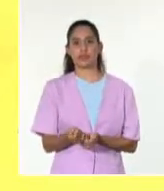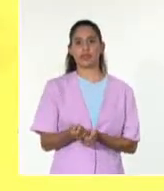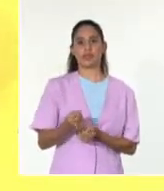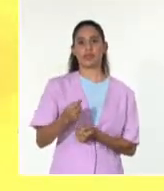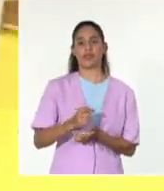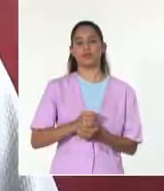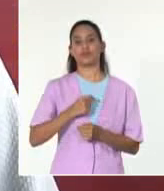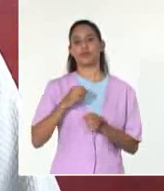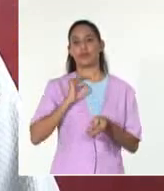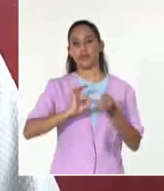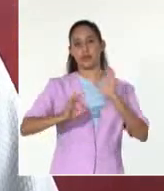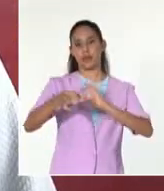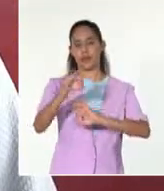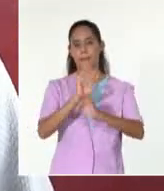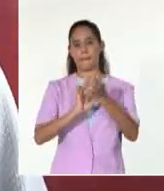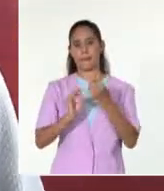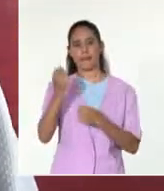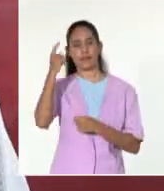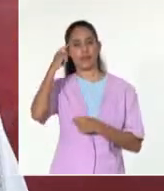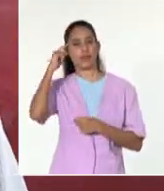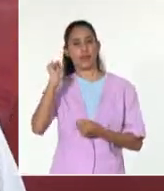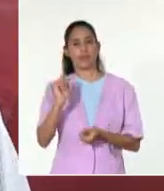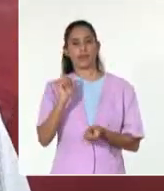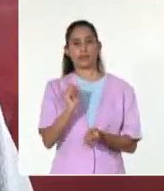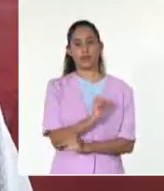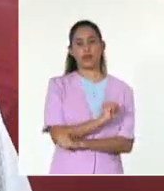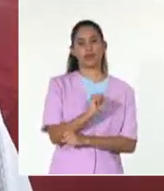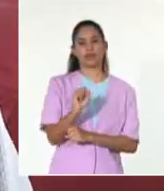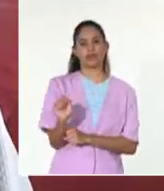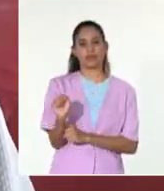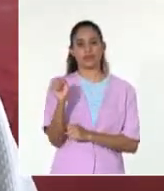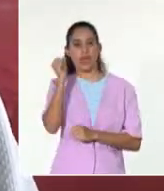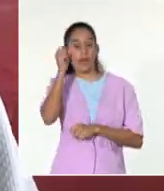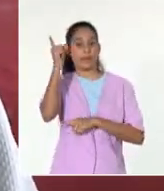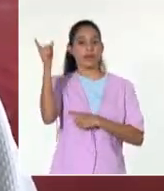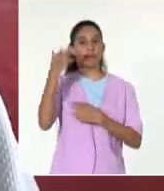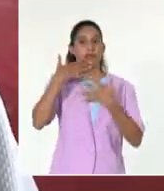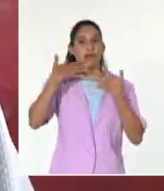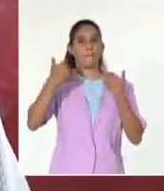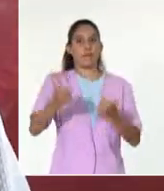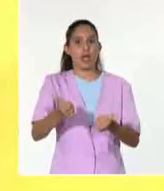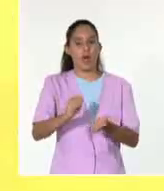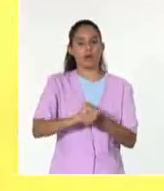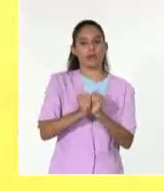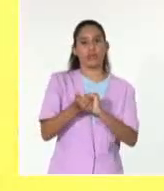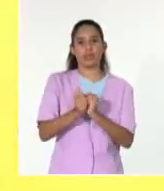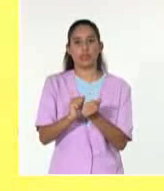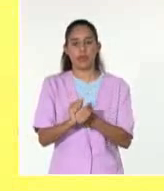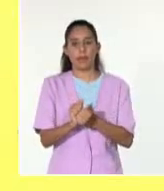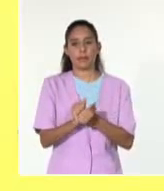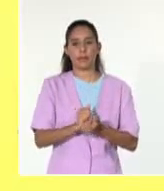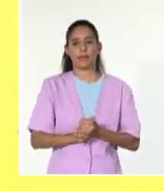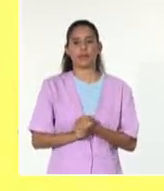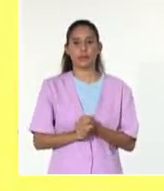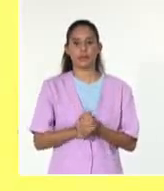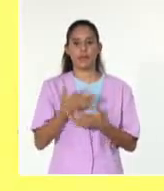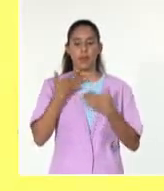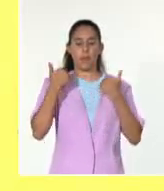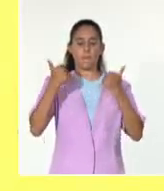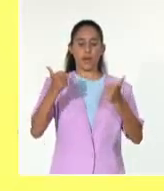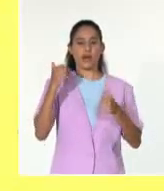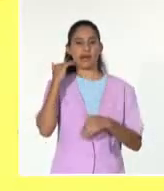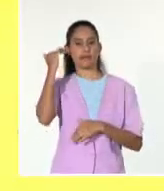ahí pensamos obtener ya lo último, la forma deportiva, para llegar con una buena preparación, una buena